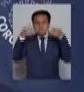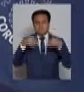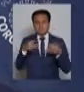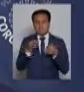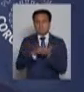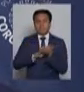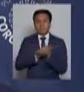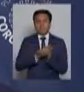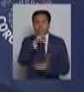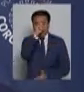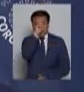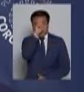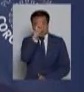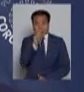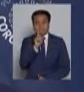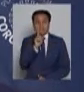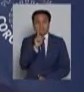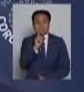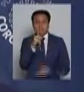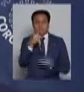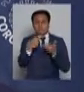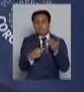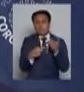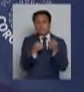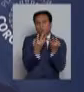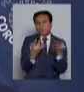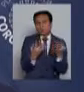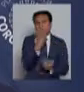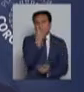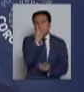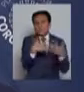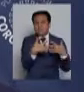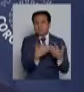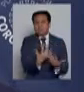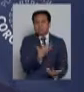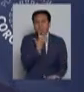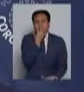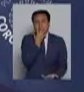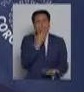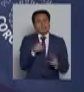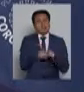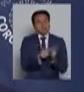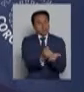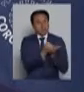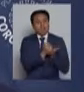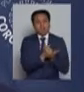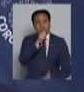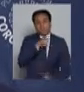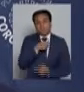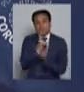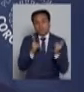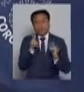un hospital dice: yo cuento con tantos respiradores. Todos esos respiradores públicos, privados, en bodegas, etcétera,